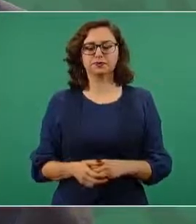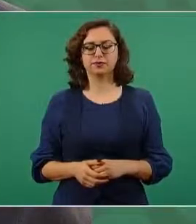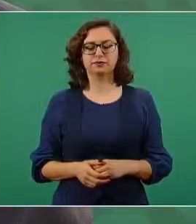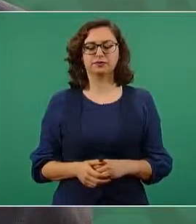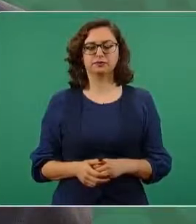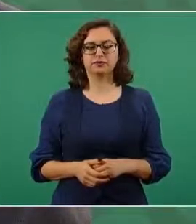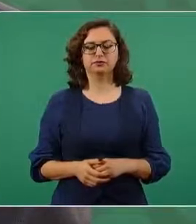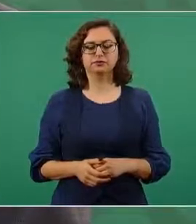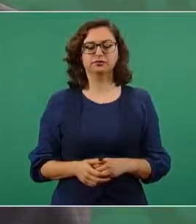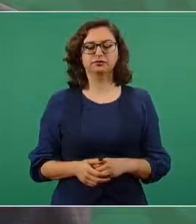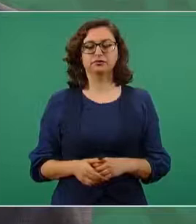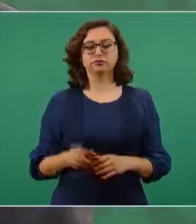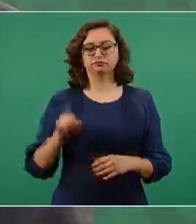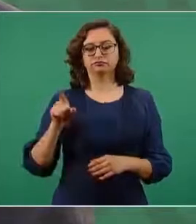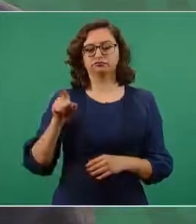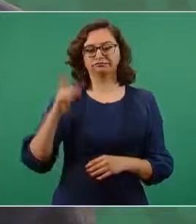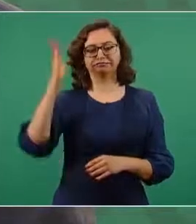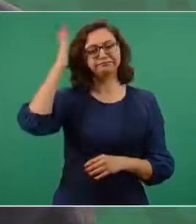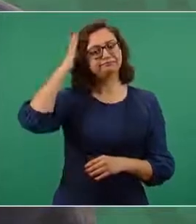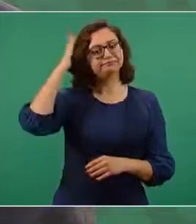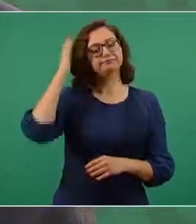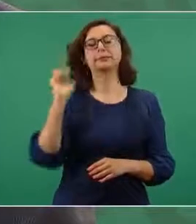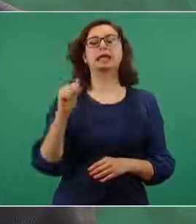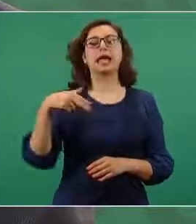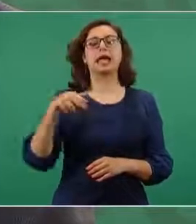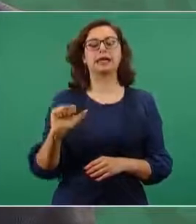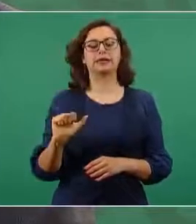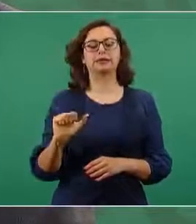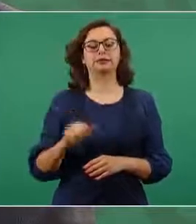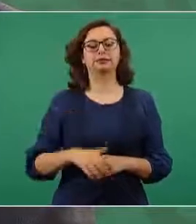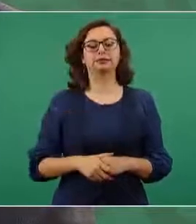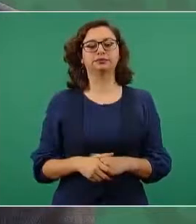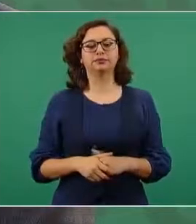Ana Botín.